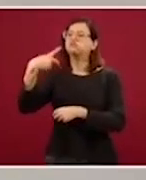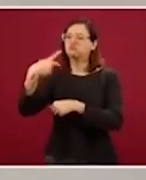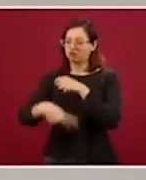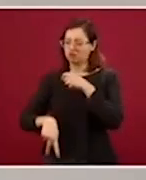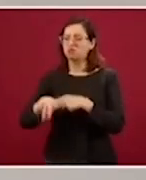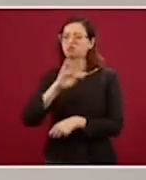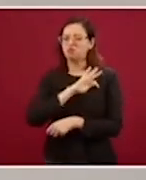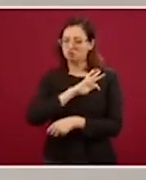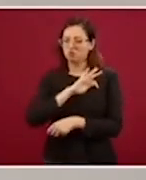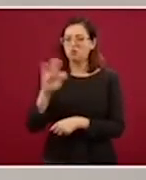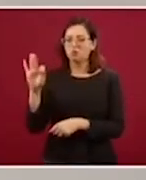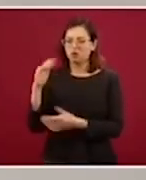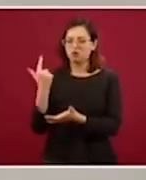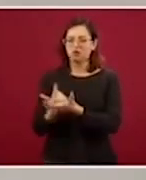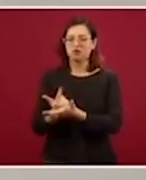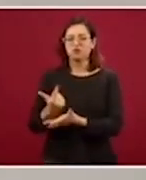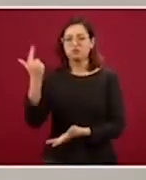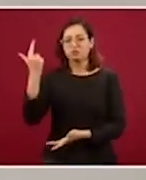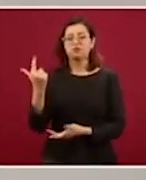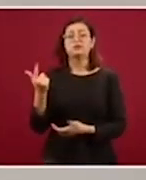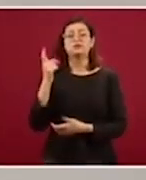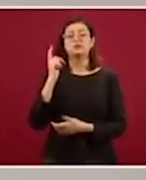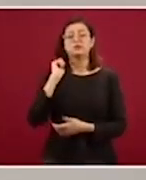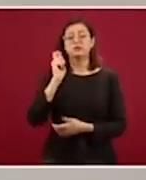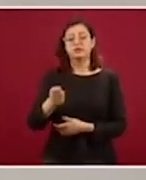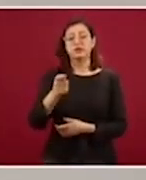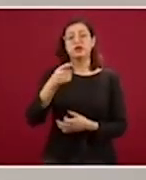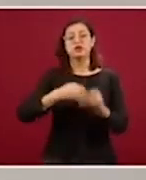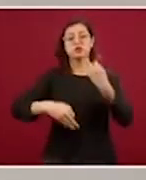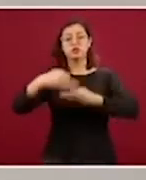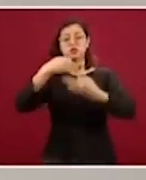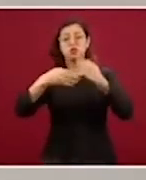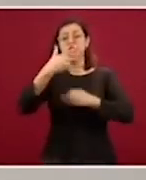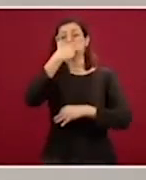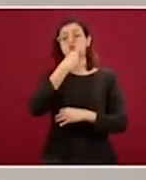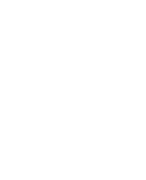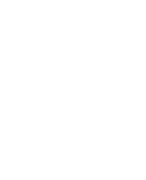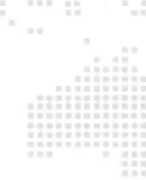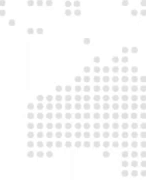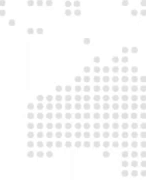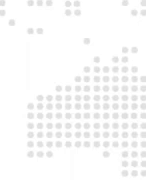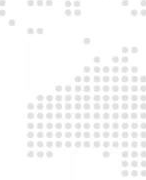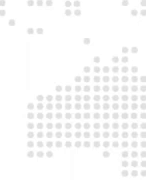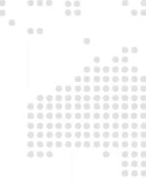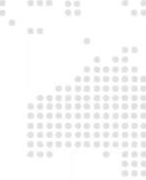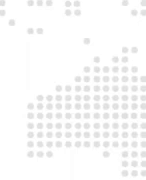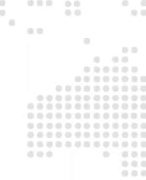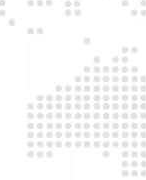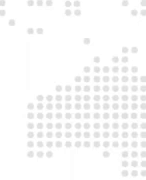complicaciones. Entonces, todos y todas debemos estar al cuidado de las personas adultas mayores.